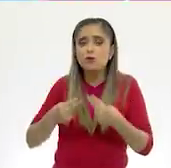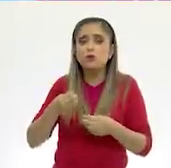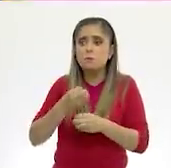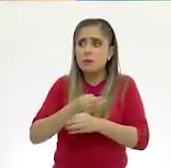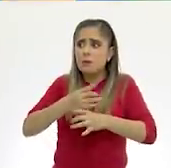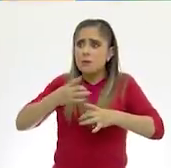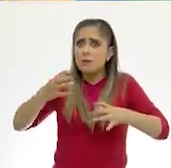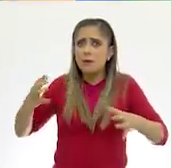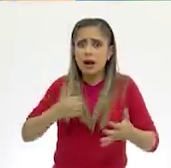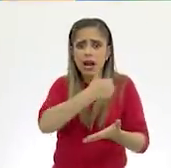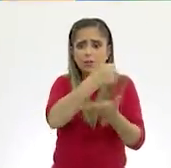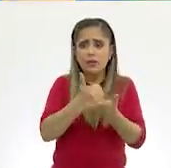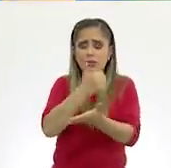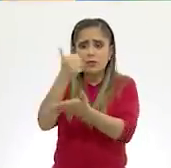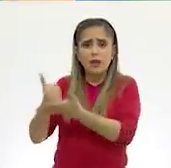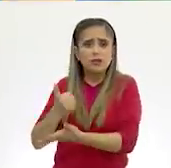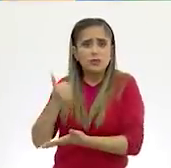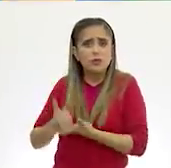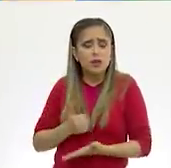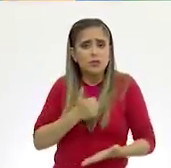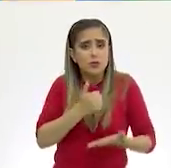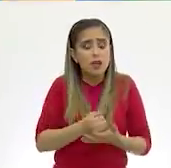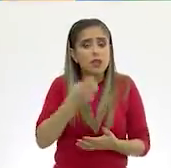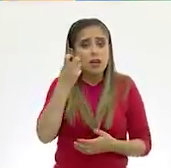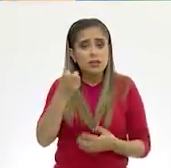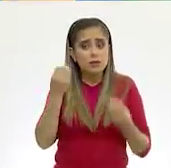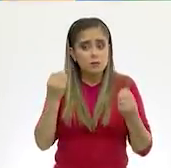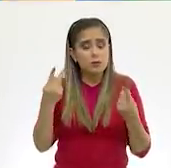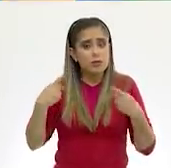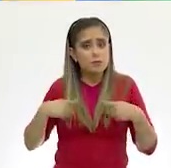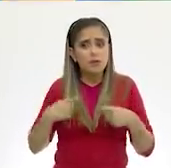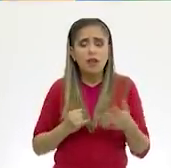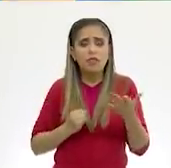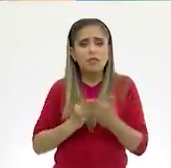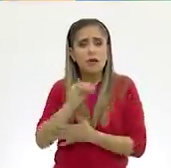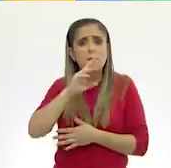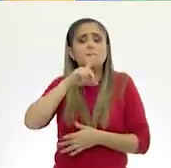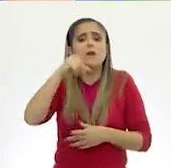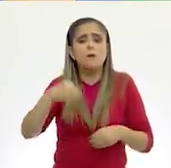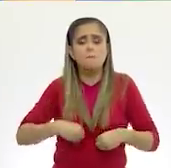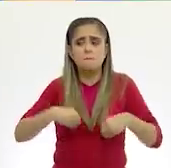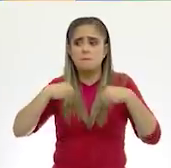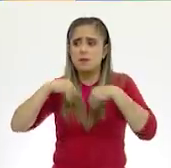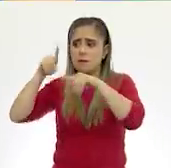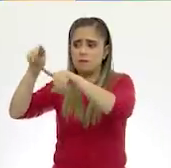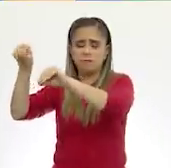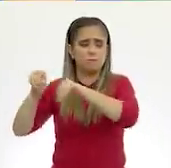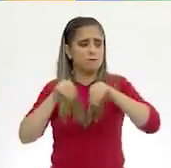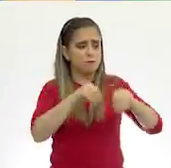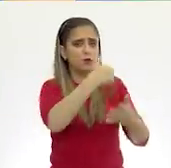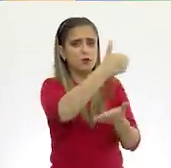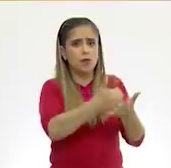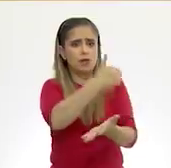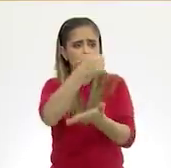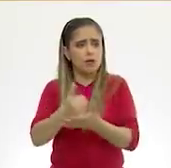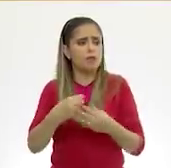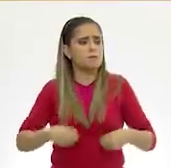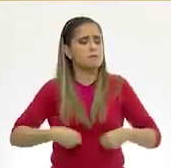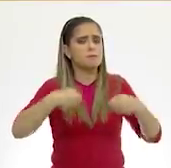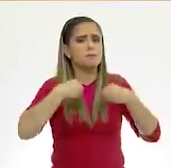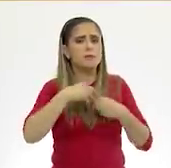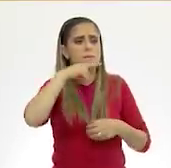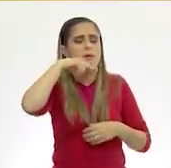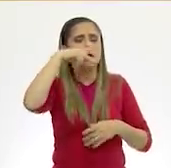lugar a que cada vez haya más personas viviendo en estas localidades en nuestro país.